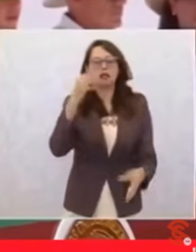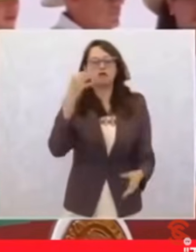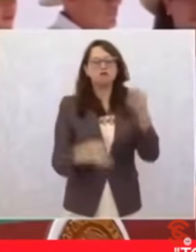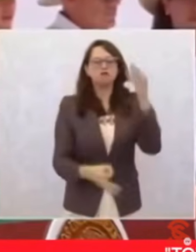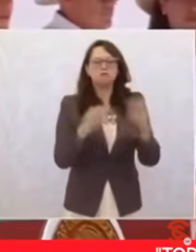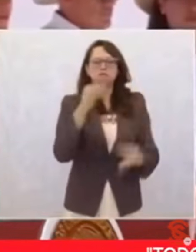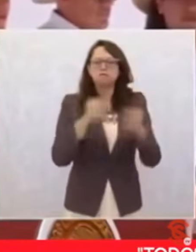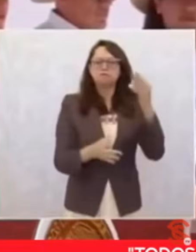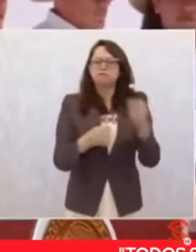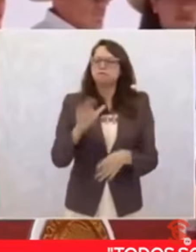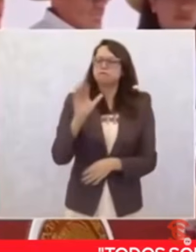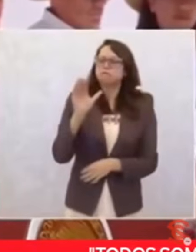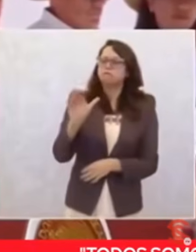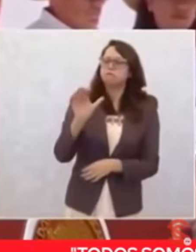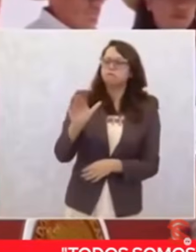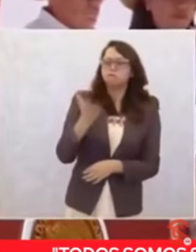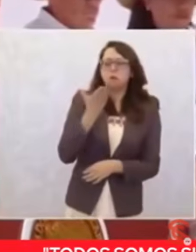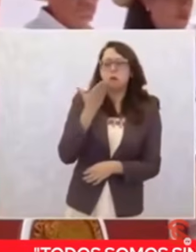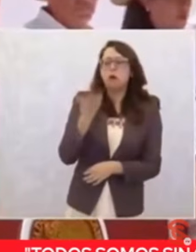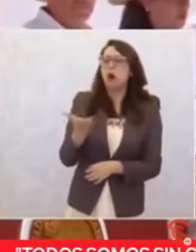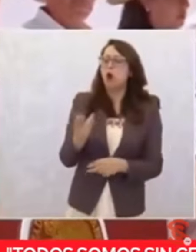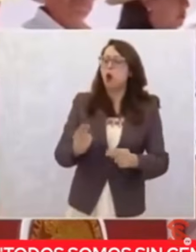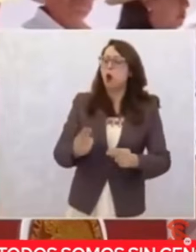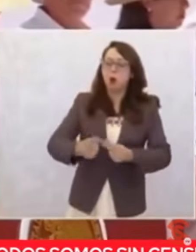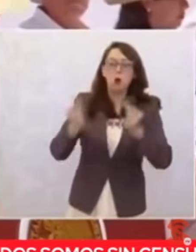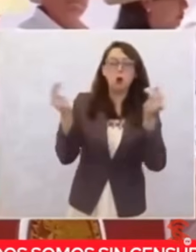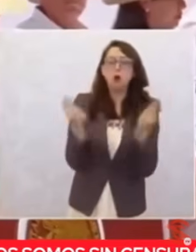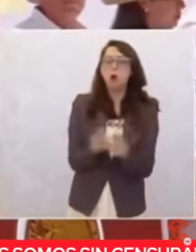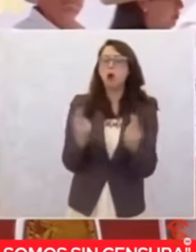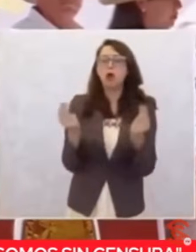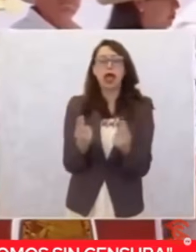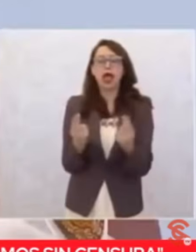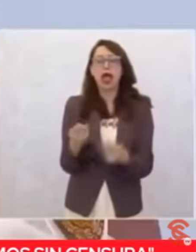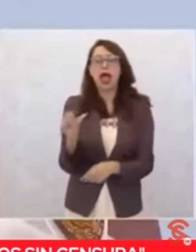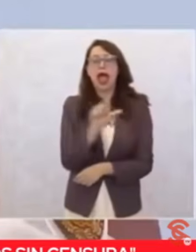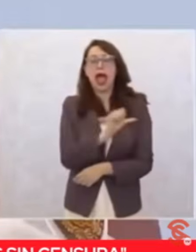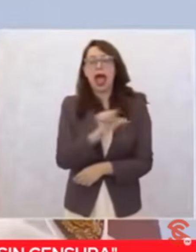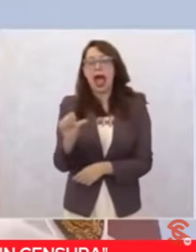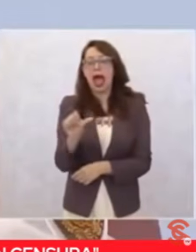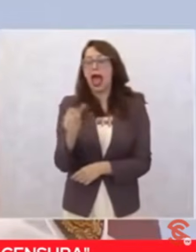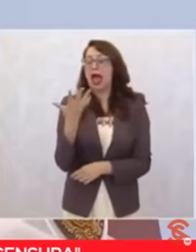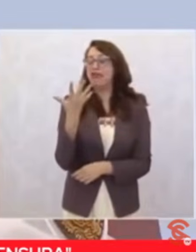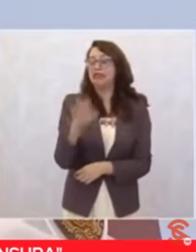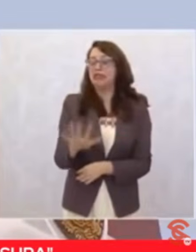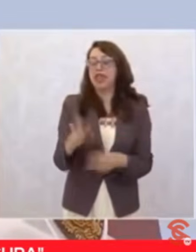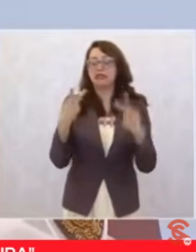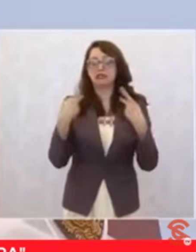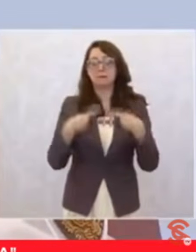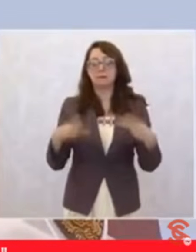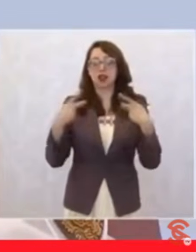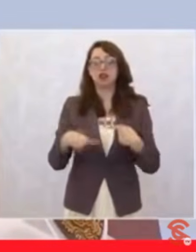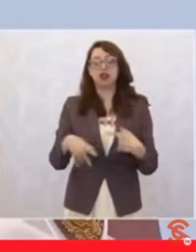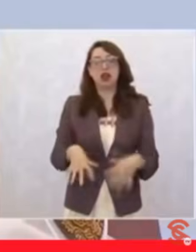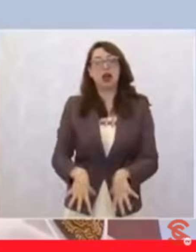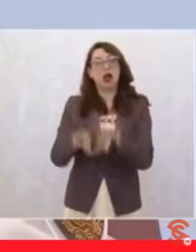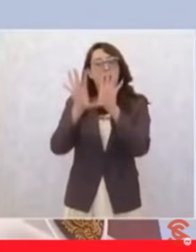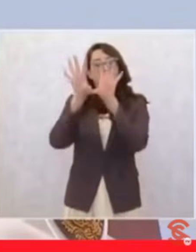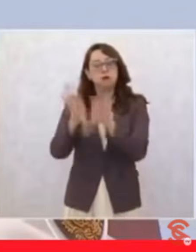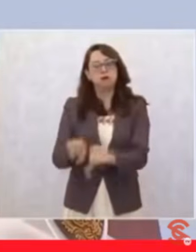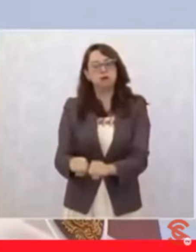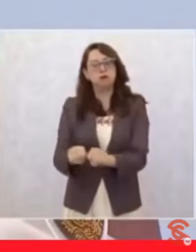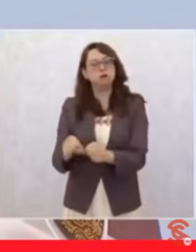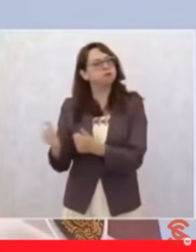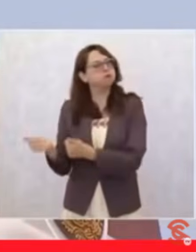solicitó con carácter de urgente la detención con fines de extradición de